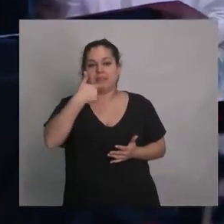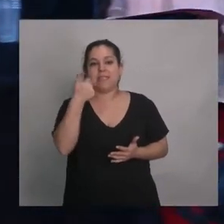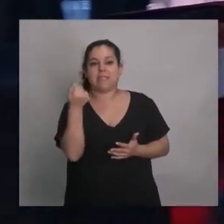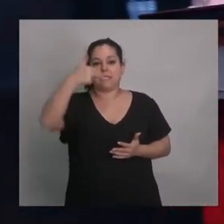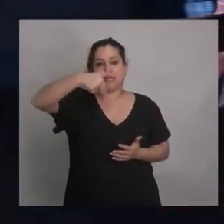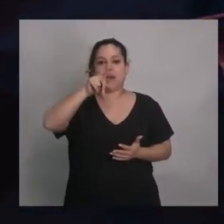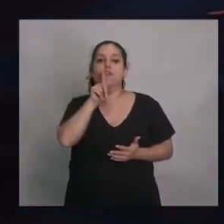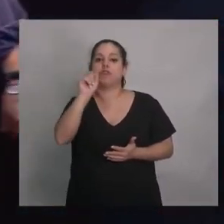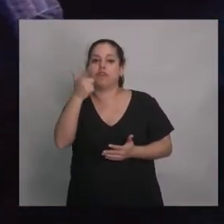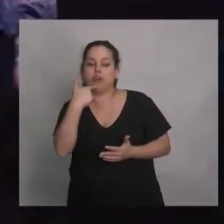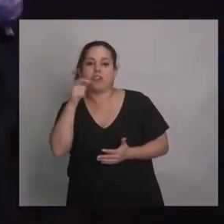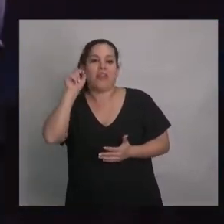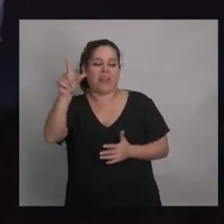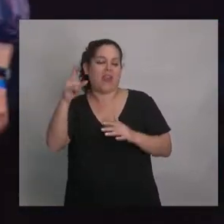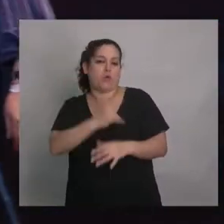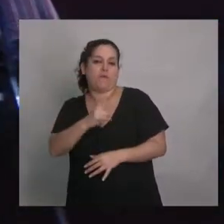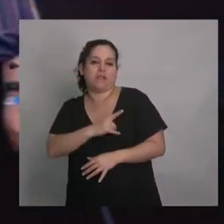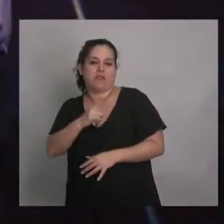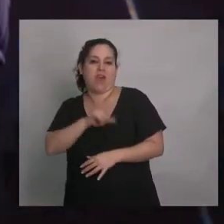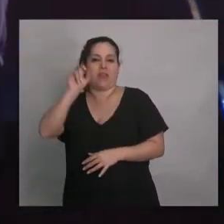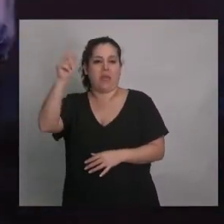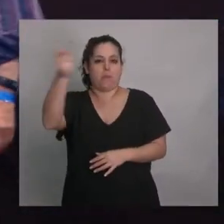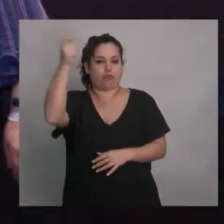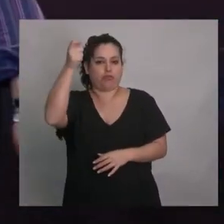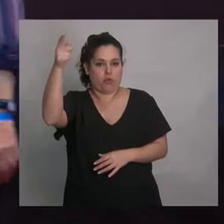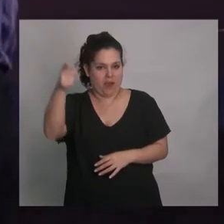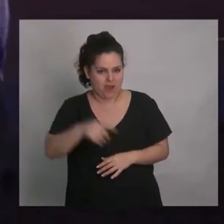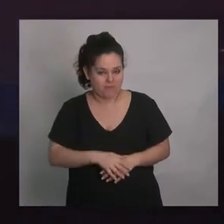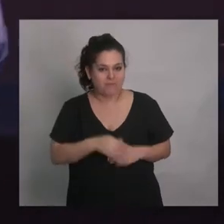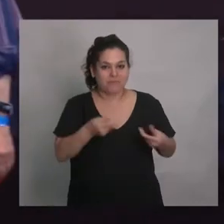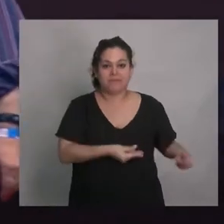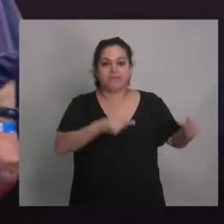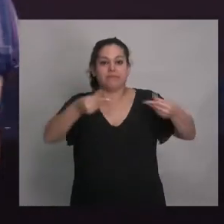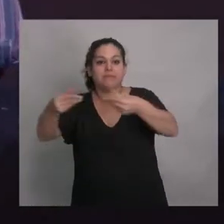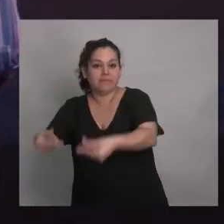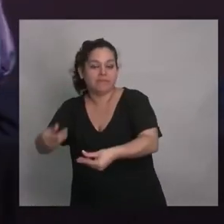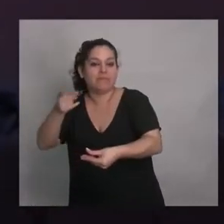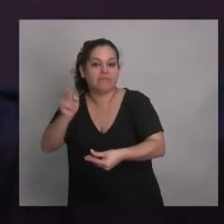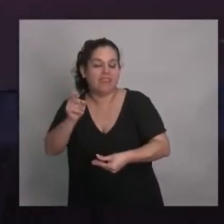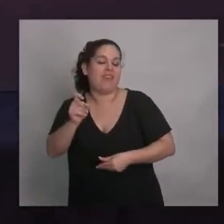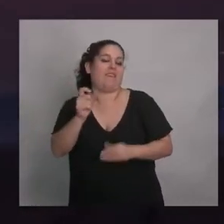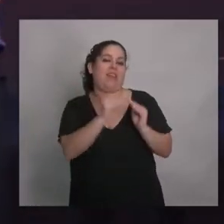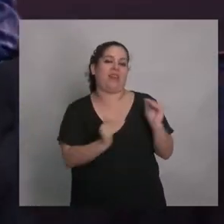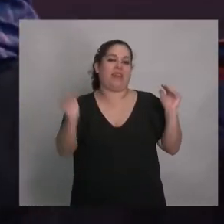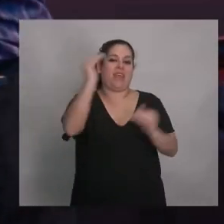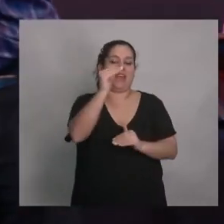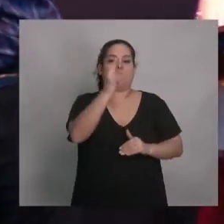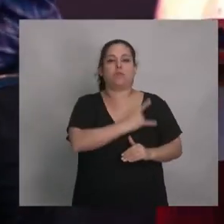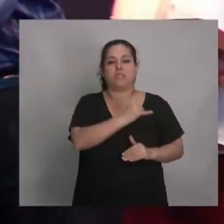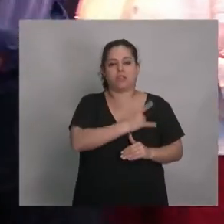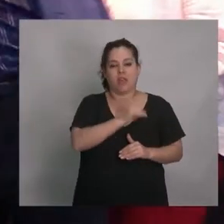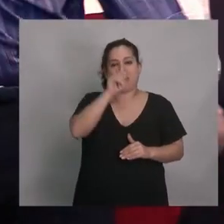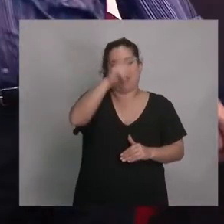en la universidad de coimbra de portugal y se lo entrega carolina mer a la decana de la facultad de ciencias sociales de la